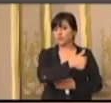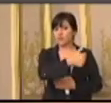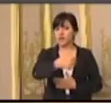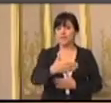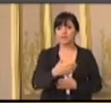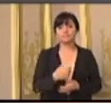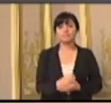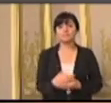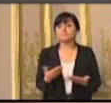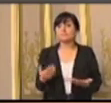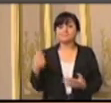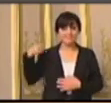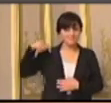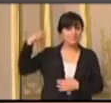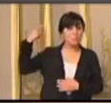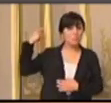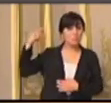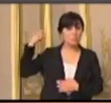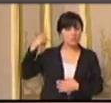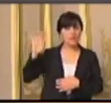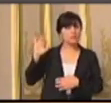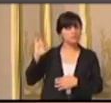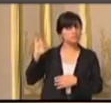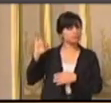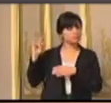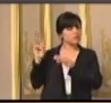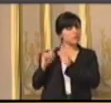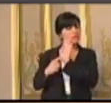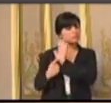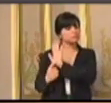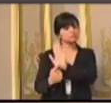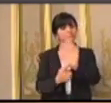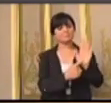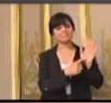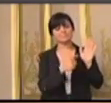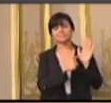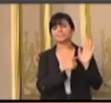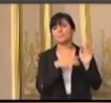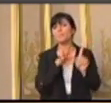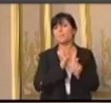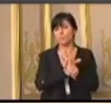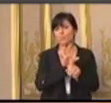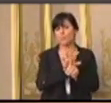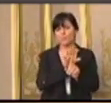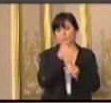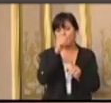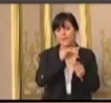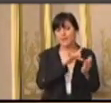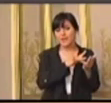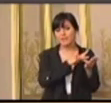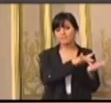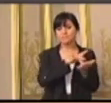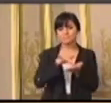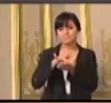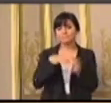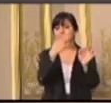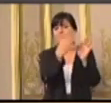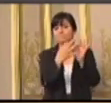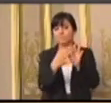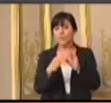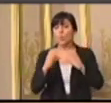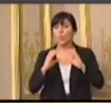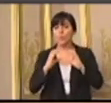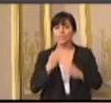se ha destacado por el manejo de la pandemia su trabajo para garantizar el acceso de las y los poblanos a la vacuna ha sido